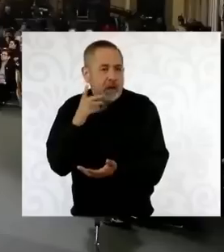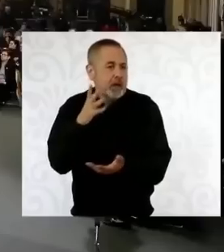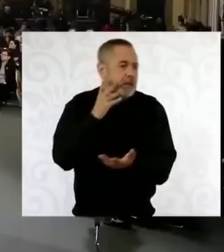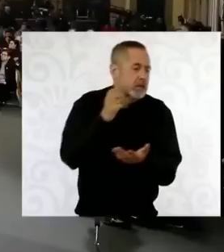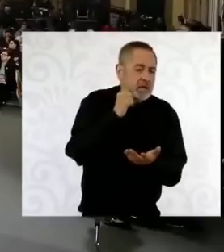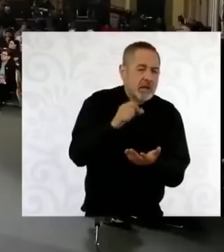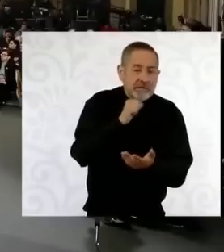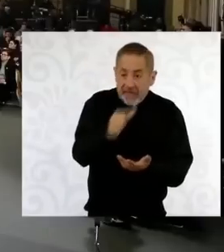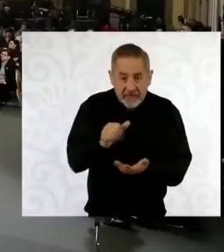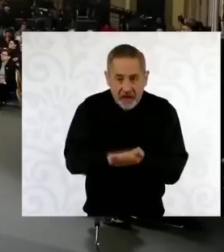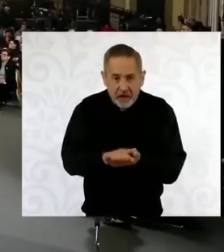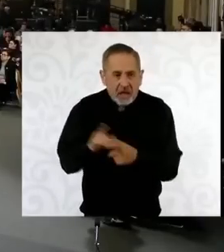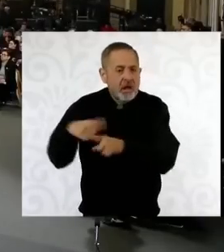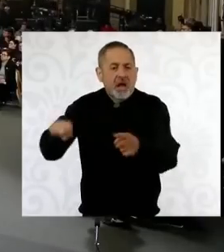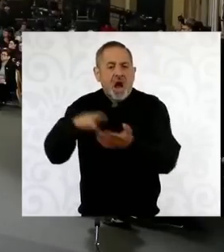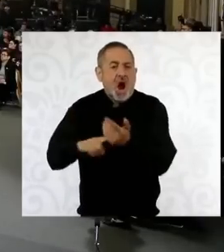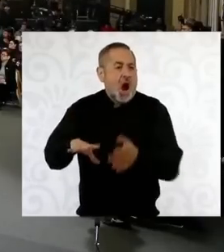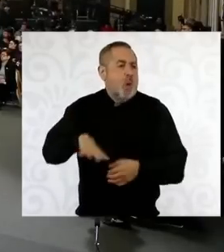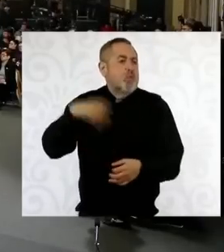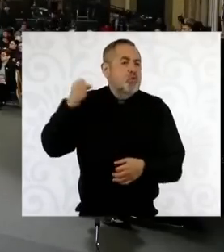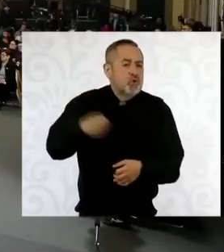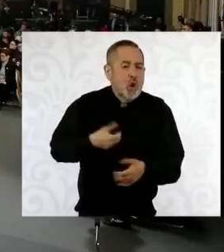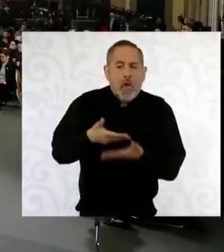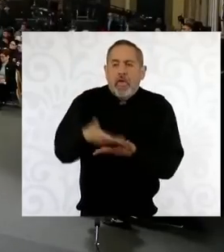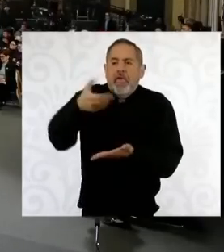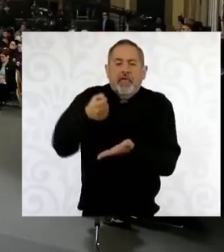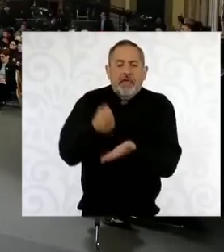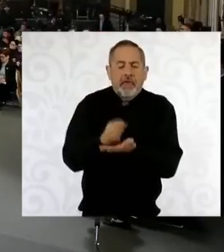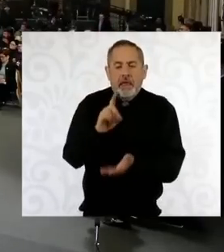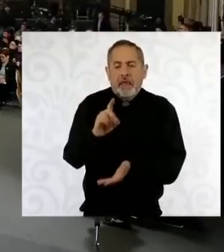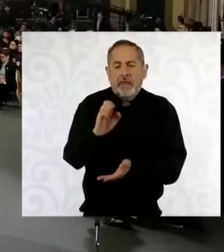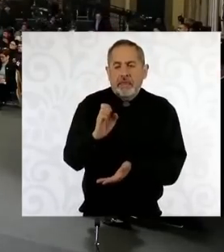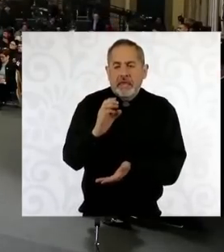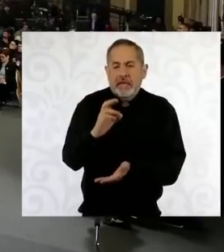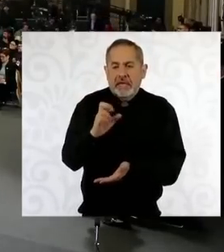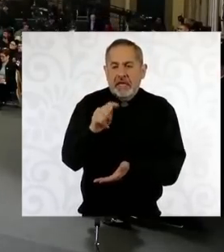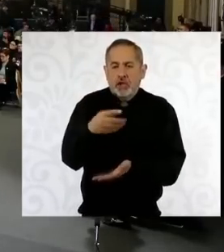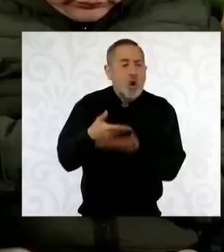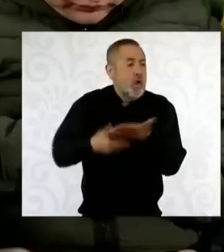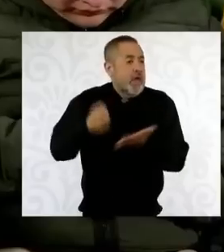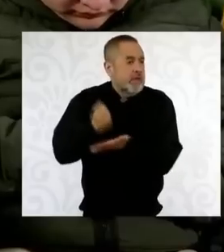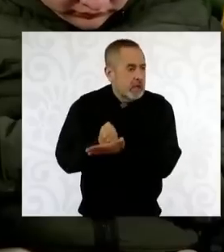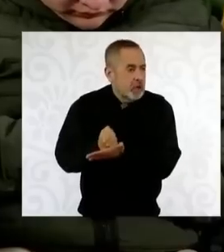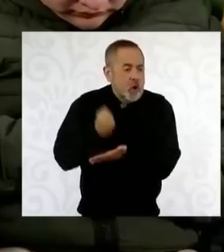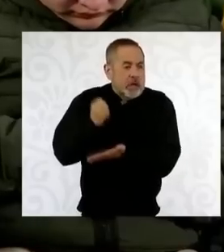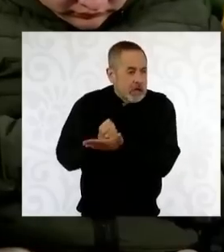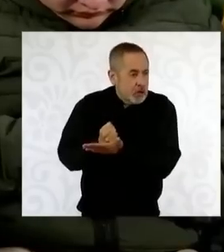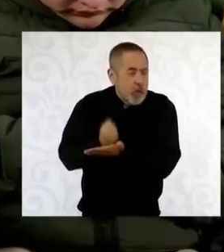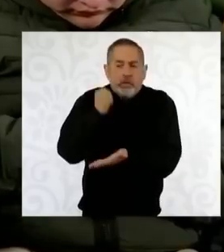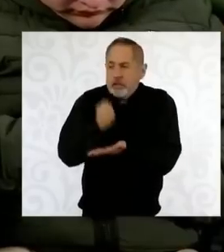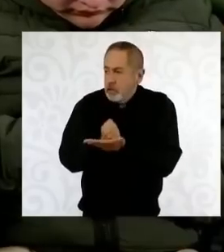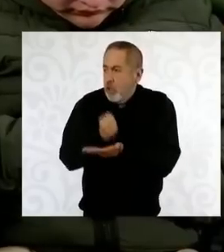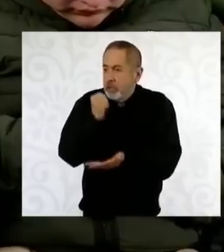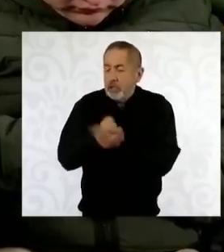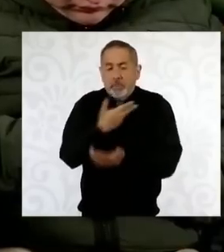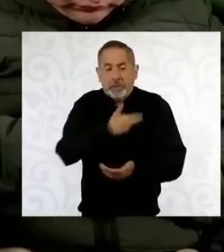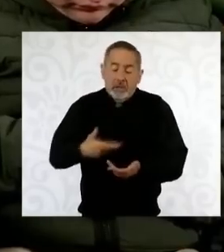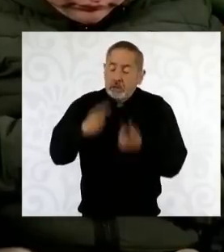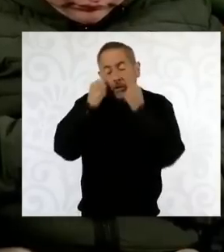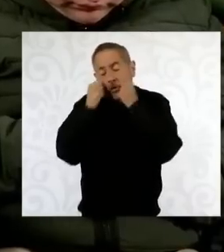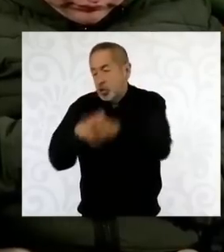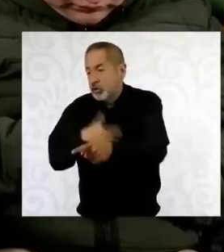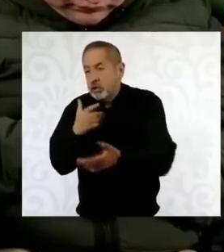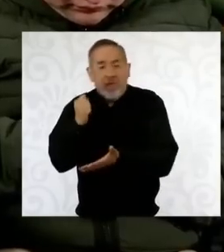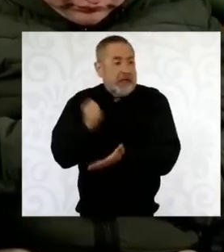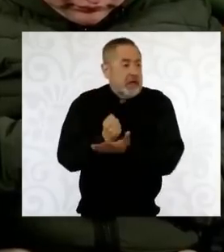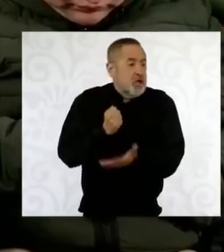decretos para que presidenciales, que sí, en efecto, son una facultad, pero que se tuvo un abuso de ese uso de decretos para poder llevar a cabo